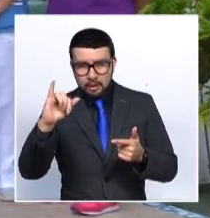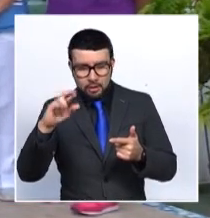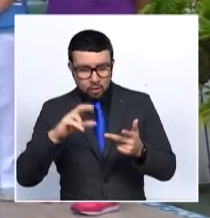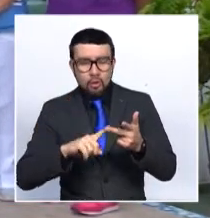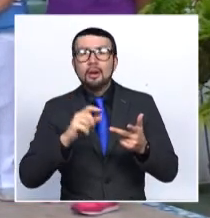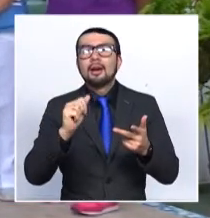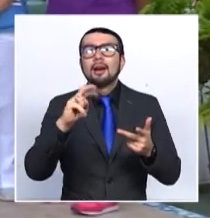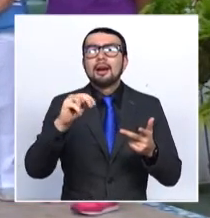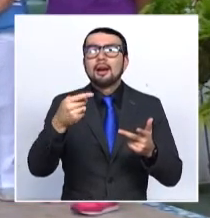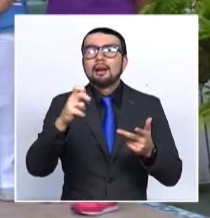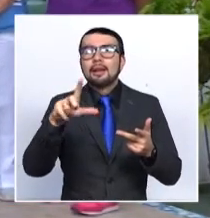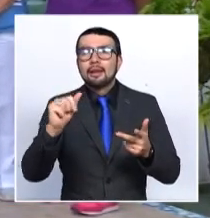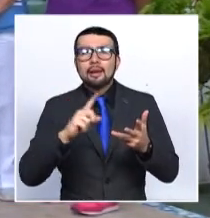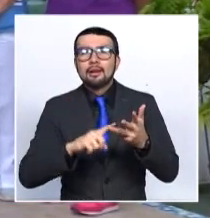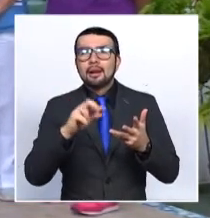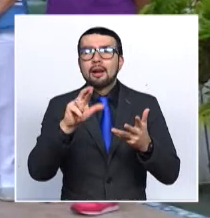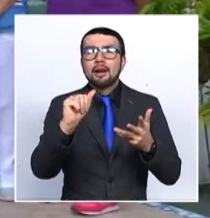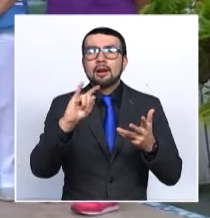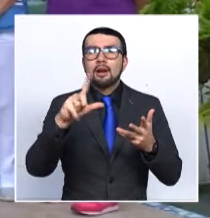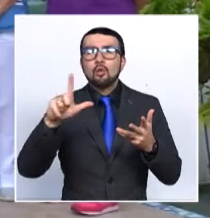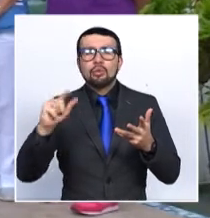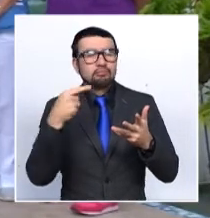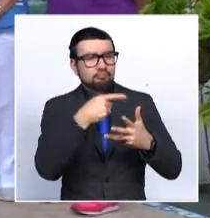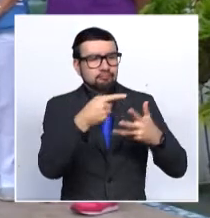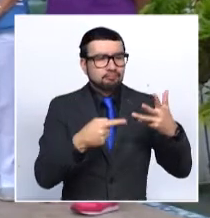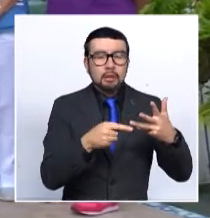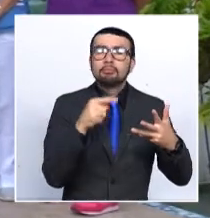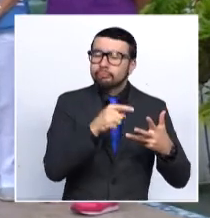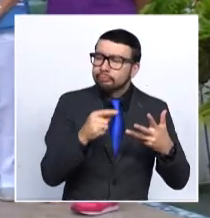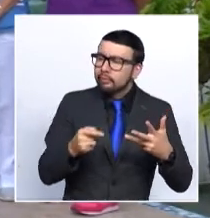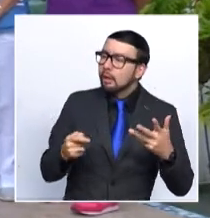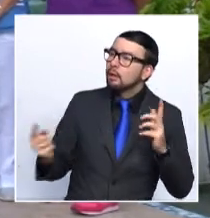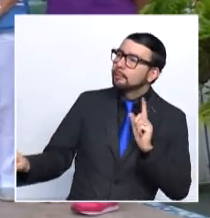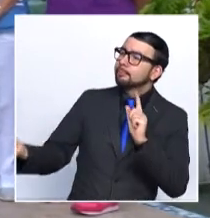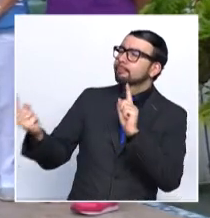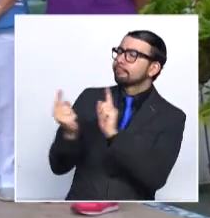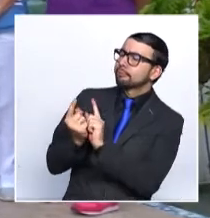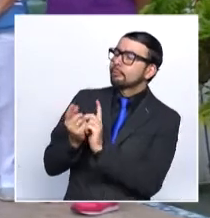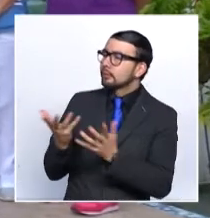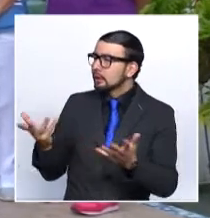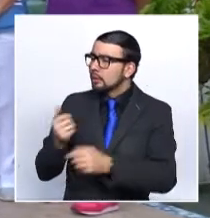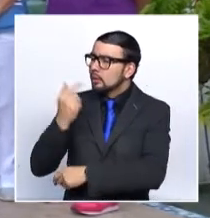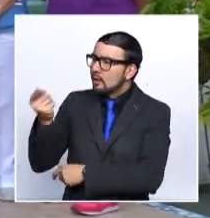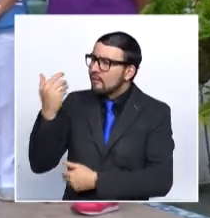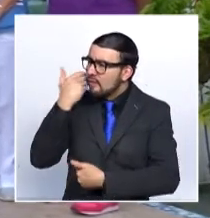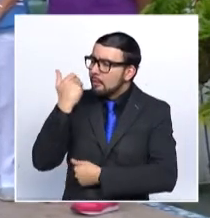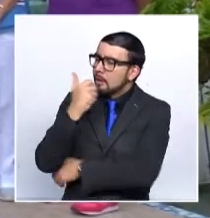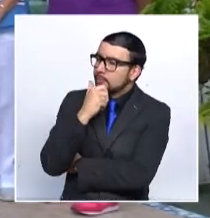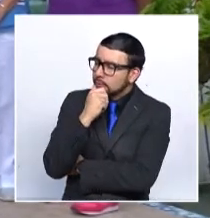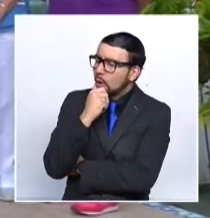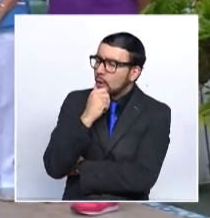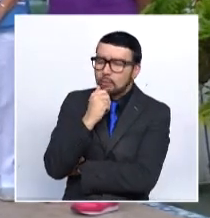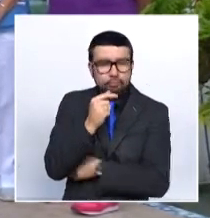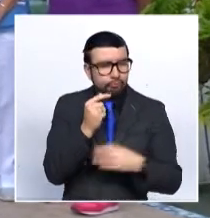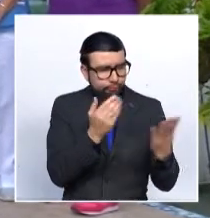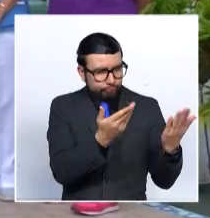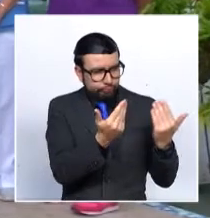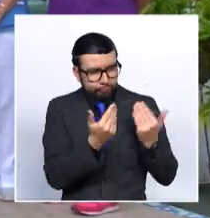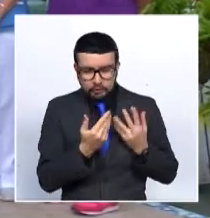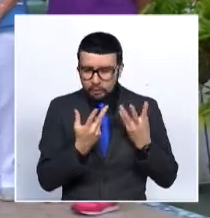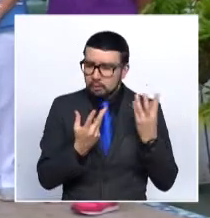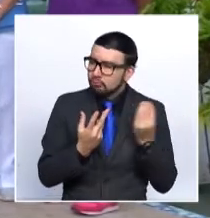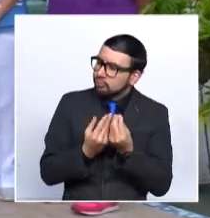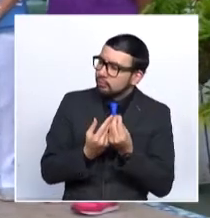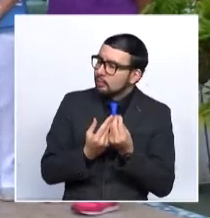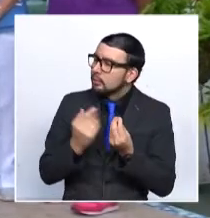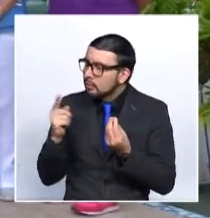Andrés Londoño, y ahí es donde nosotros empezamos a decir, bueno, usted llega con X patología, vamos a evaluarlo en conjunto. Raúl, ¿en